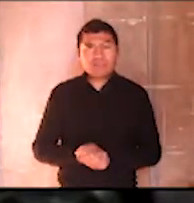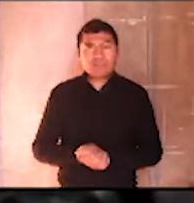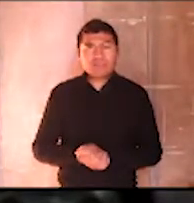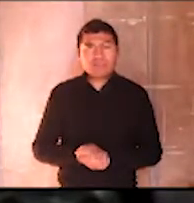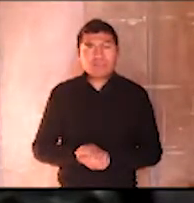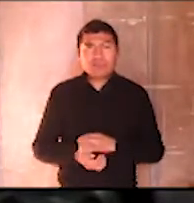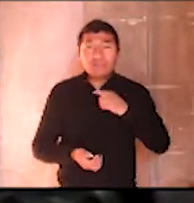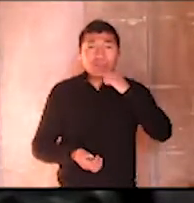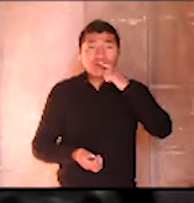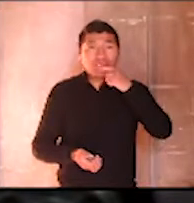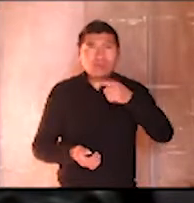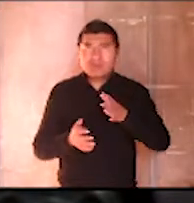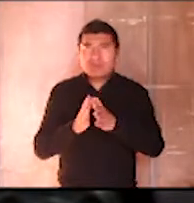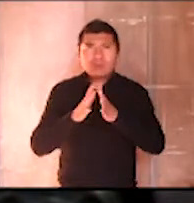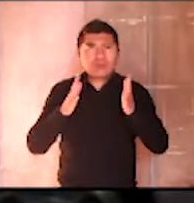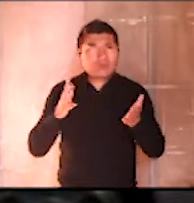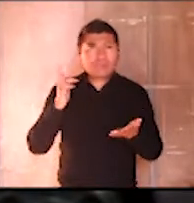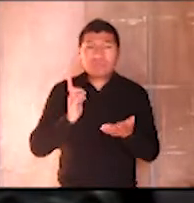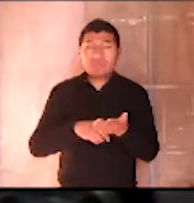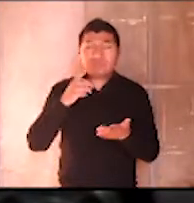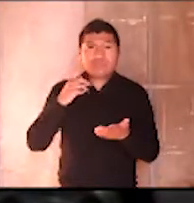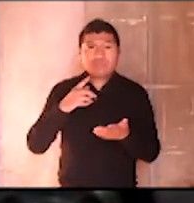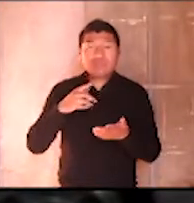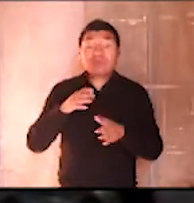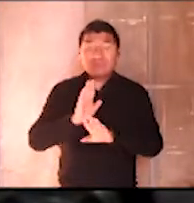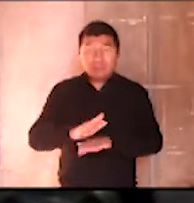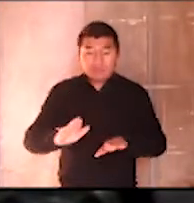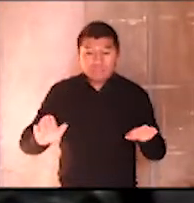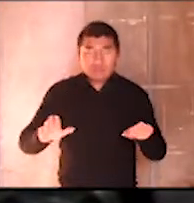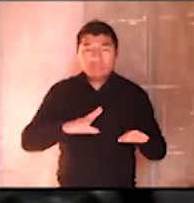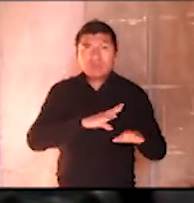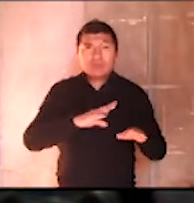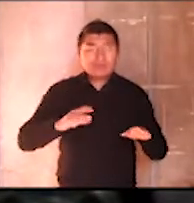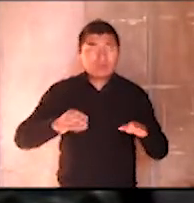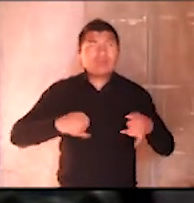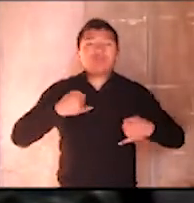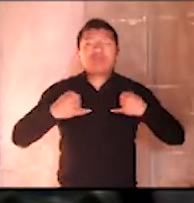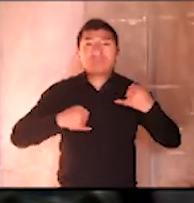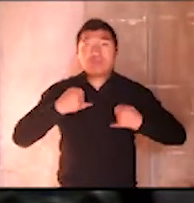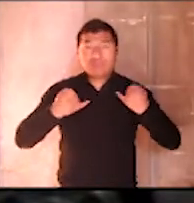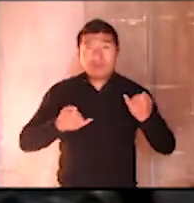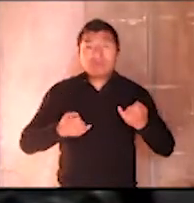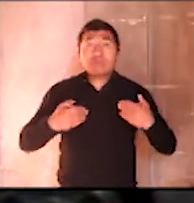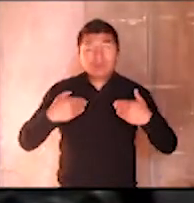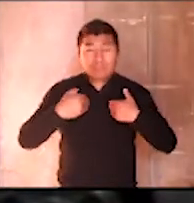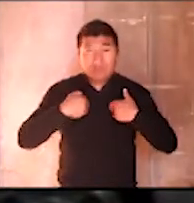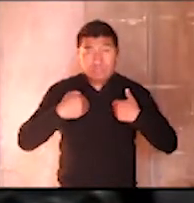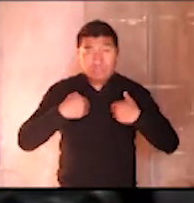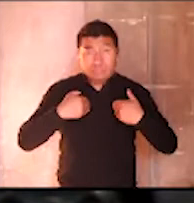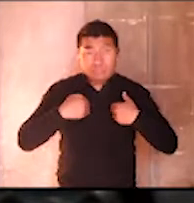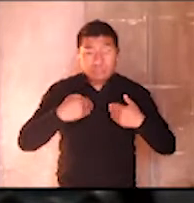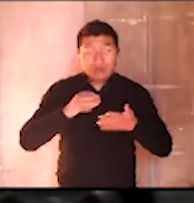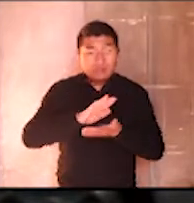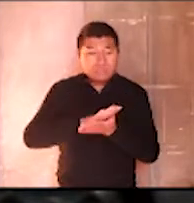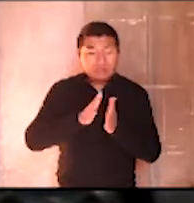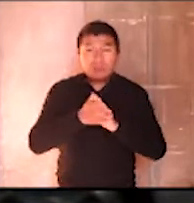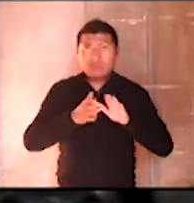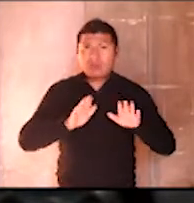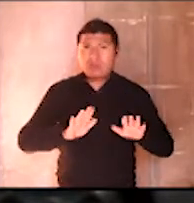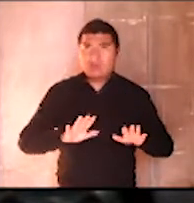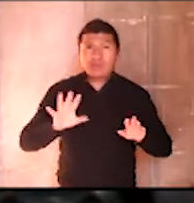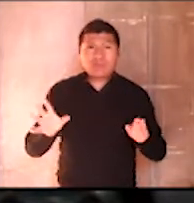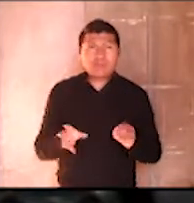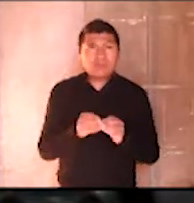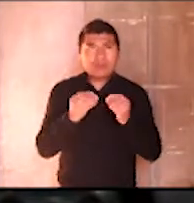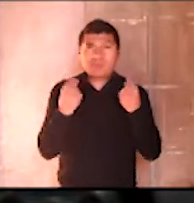Se les dice muchas veces a los niños y a los jóvenes, tienen que tener más